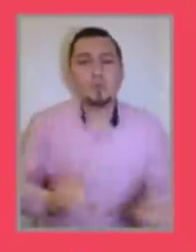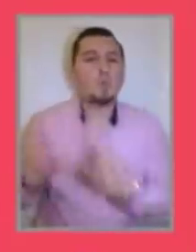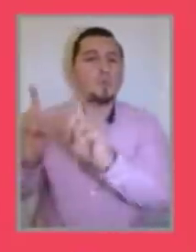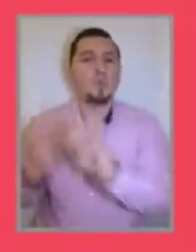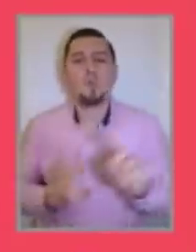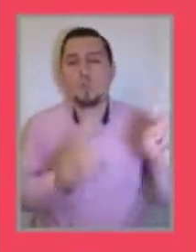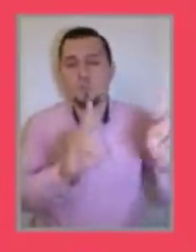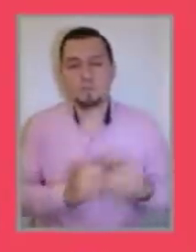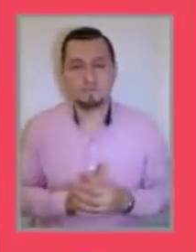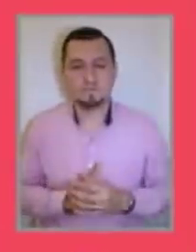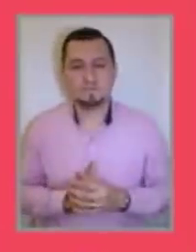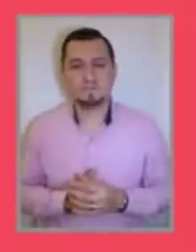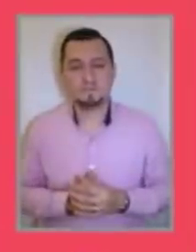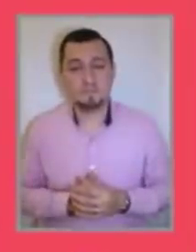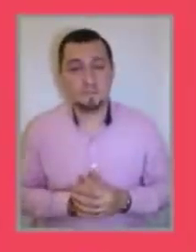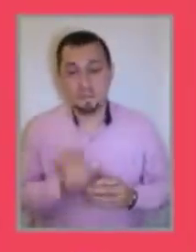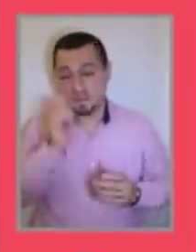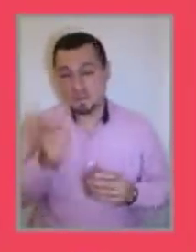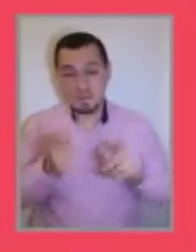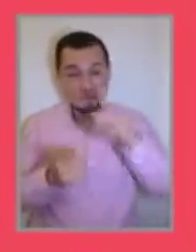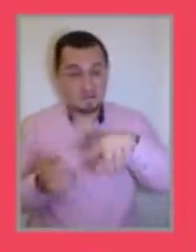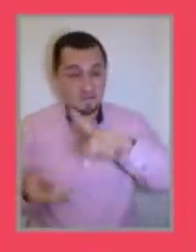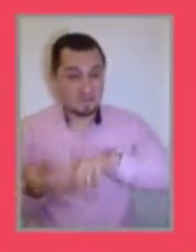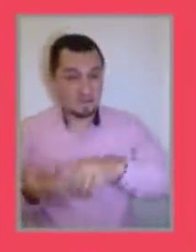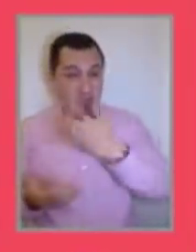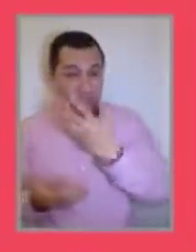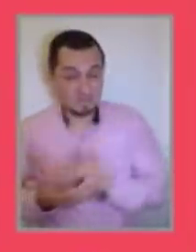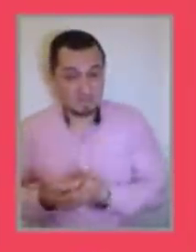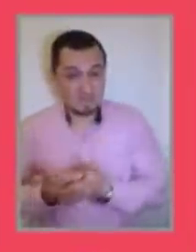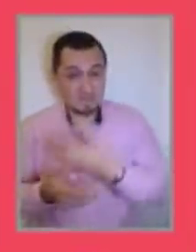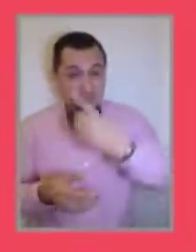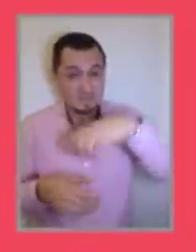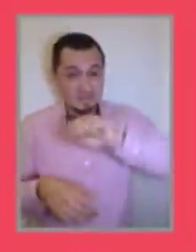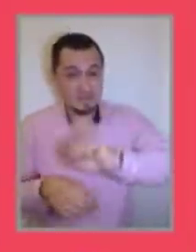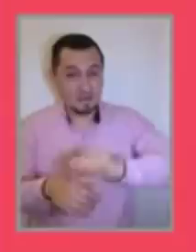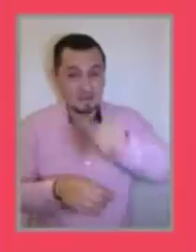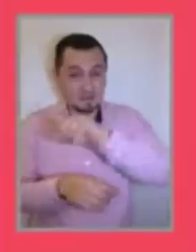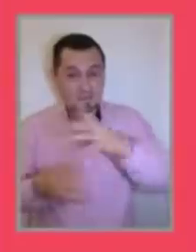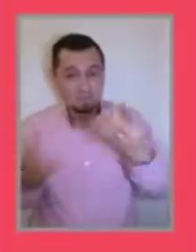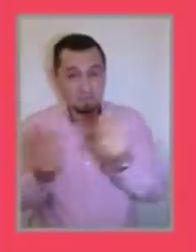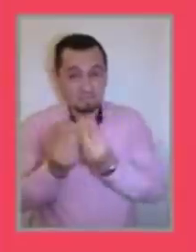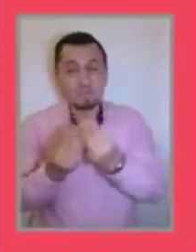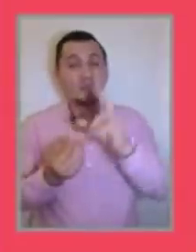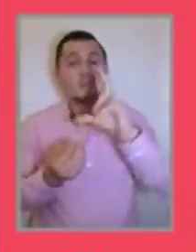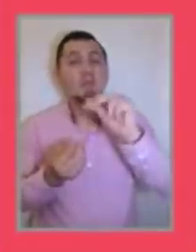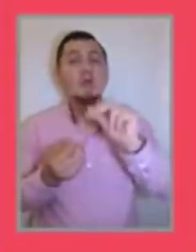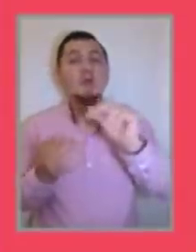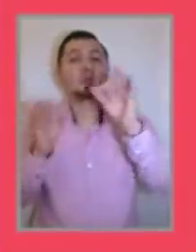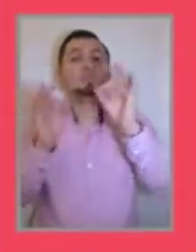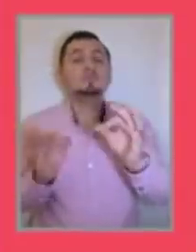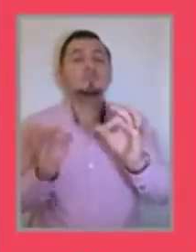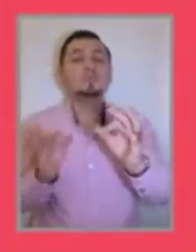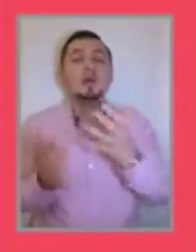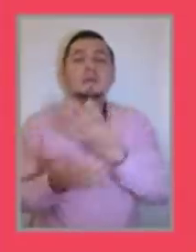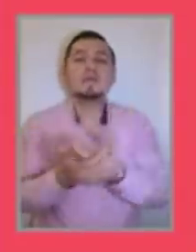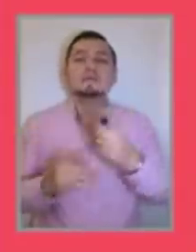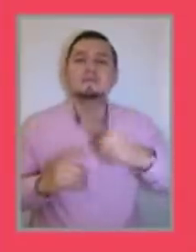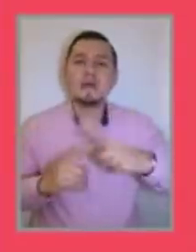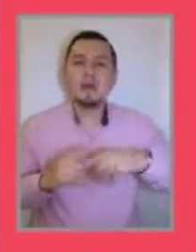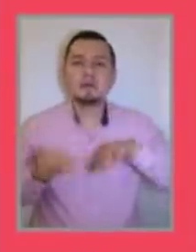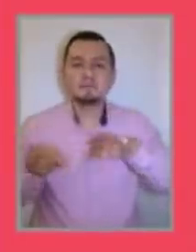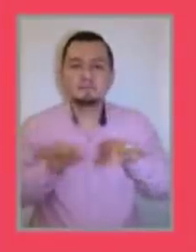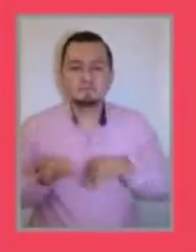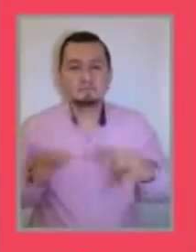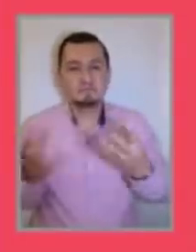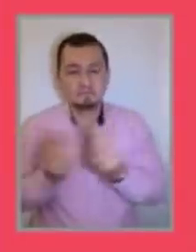presencialidad. Dicho de otra manera, los que descansan después de su semana de clases, no propiamente descansan, sino que hacen las tareas y las